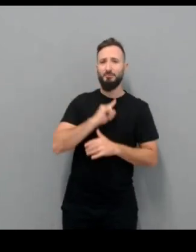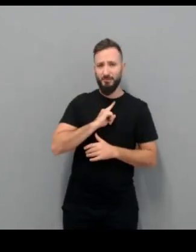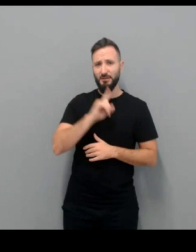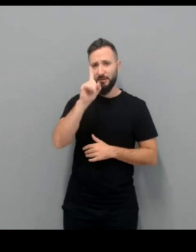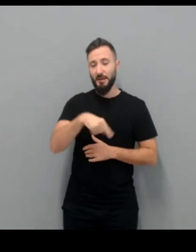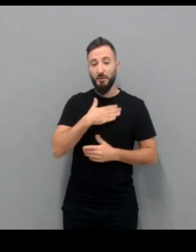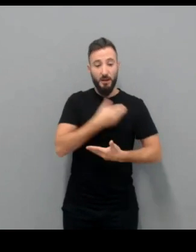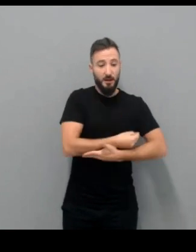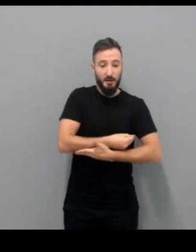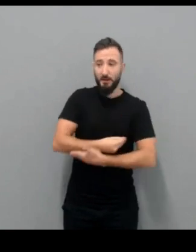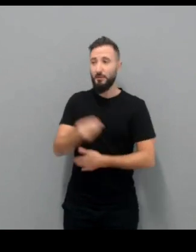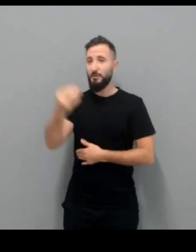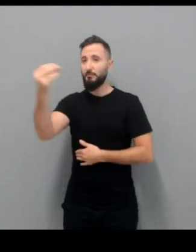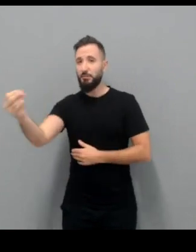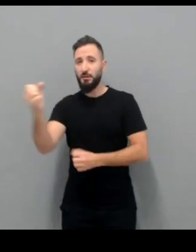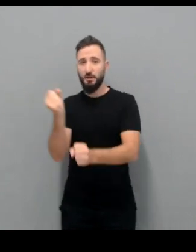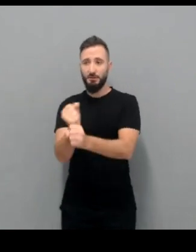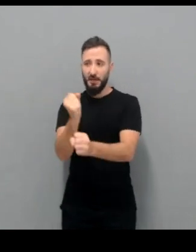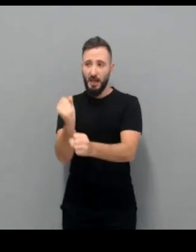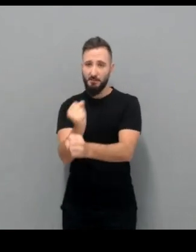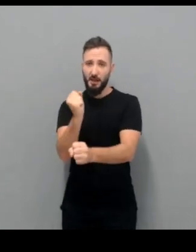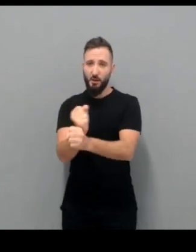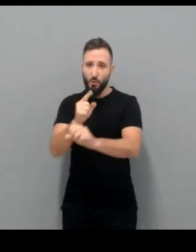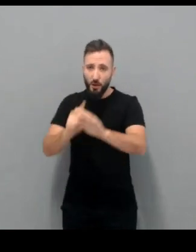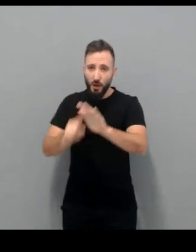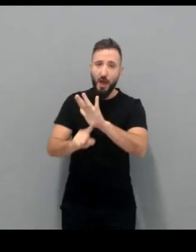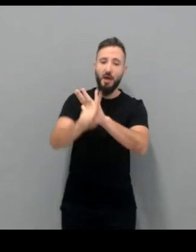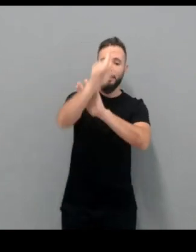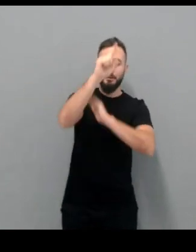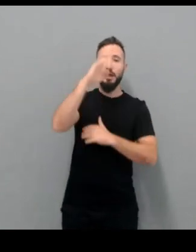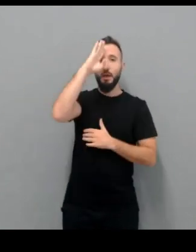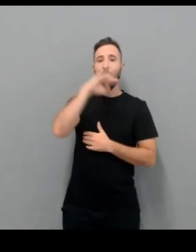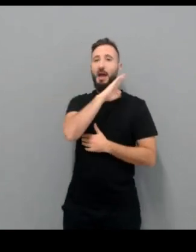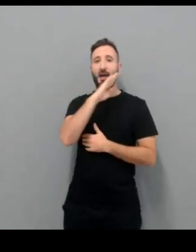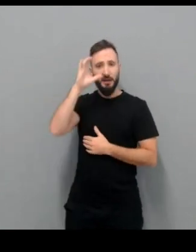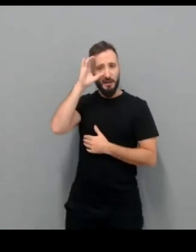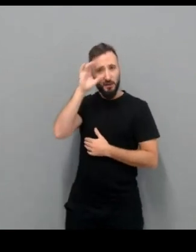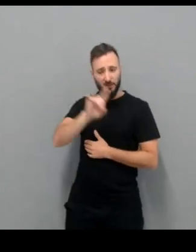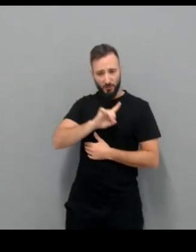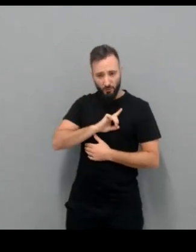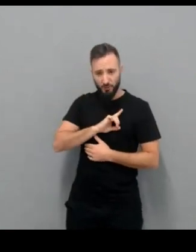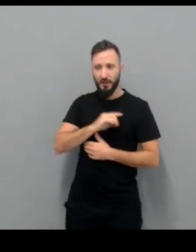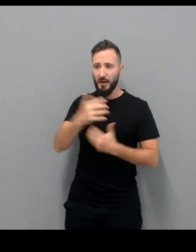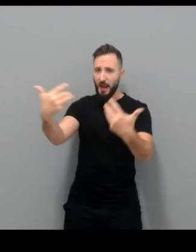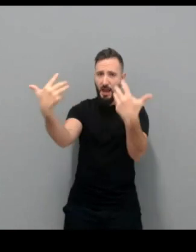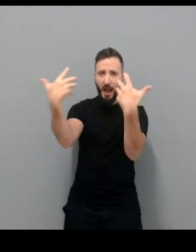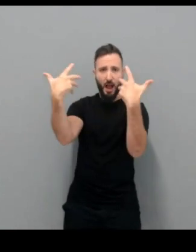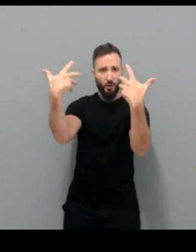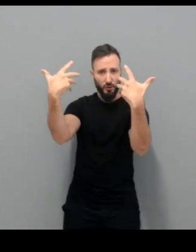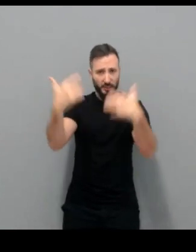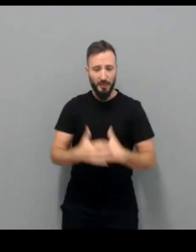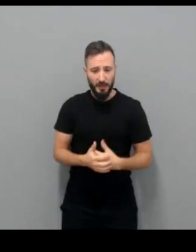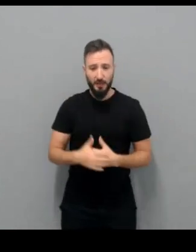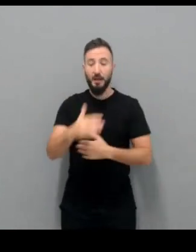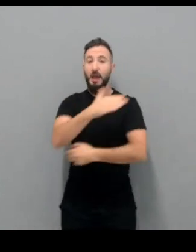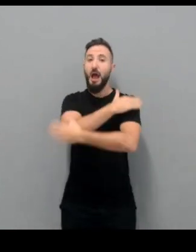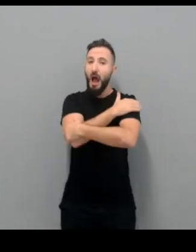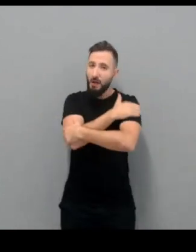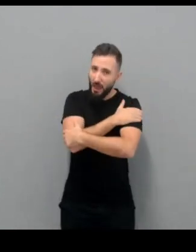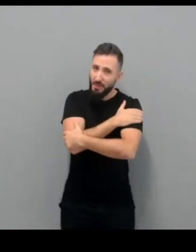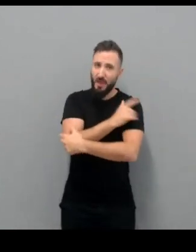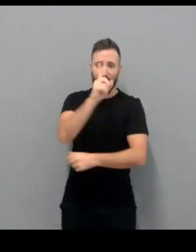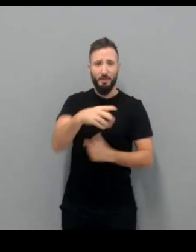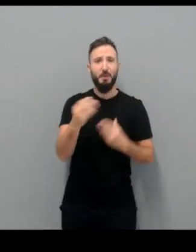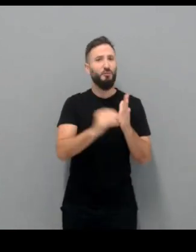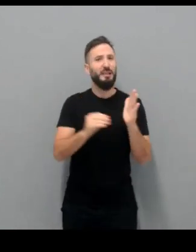al niño, con el niño trabajas, al niño lo hacen salir adelante, pero los padres nos escuchan, nos aconsejan, nos abrazan, que muchas veces